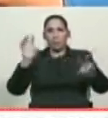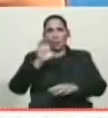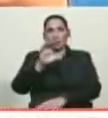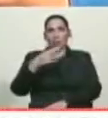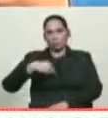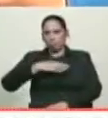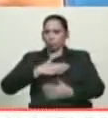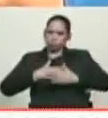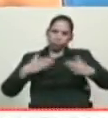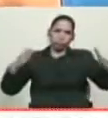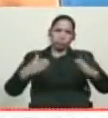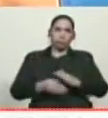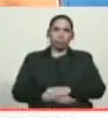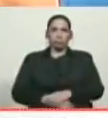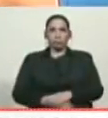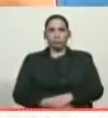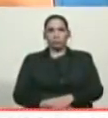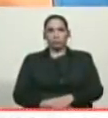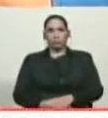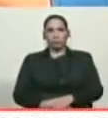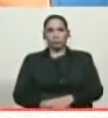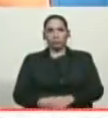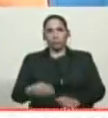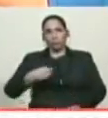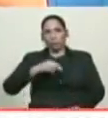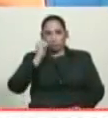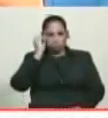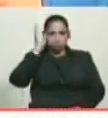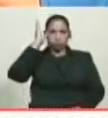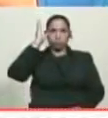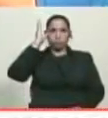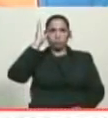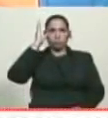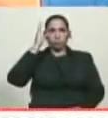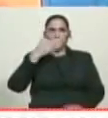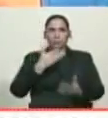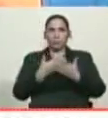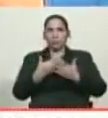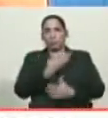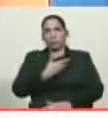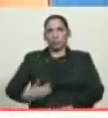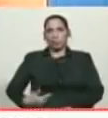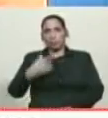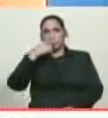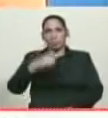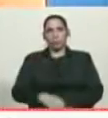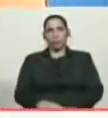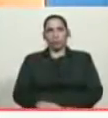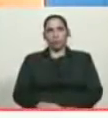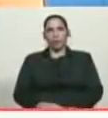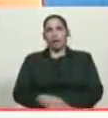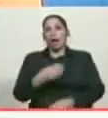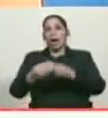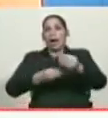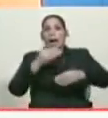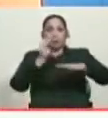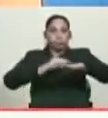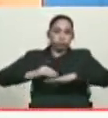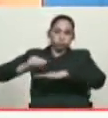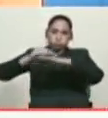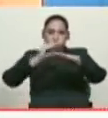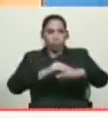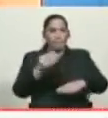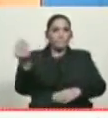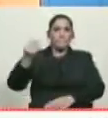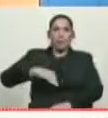es necesaria, sino que nosotros somos capaces de promoverla con quien sea. El presidente Nicolás Maduro ha hecho más de 400 llamados